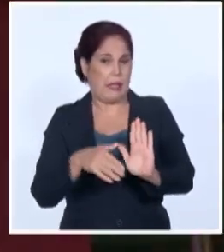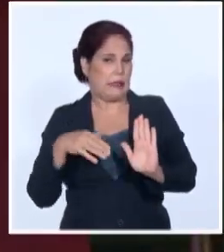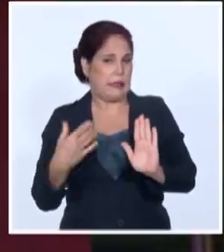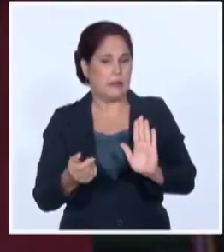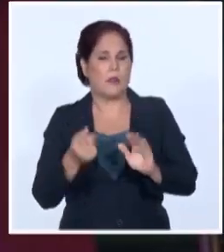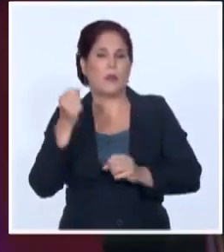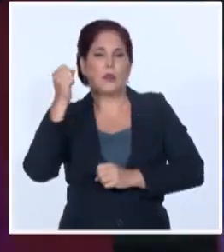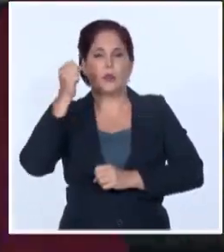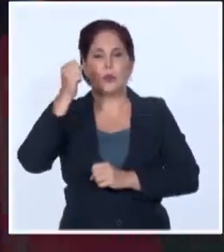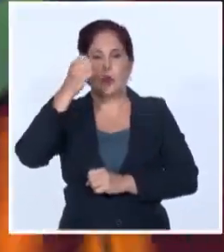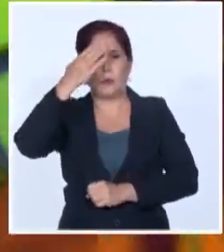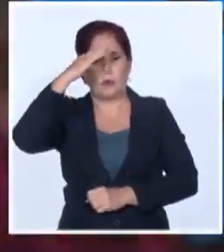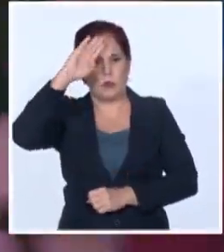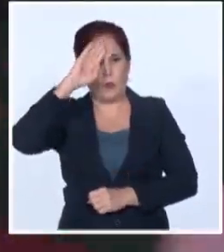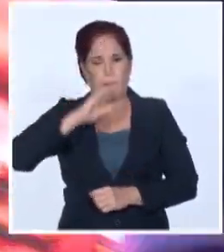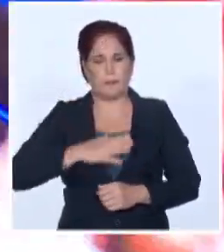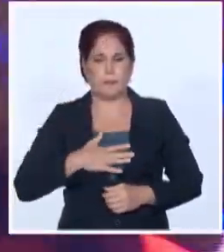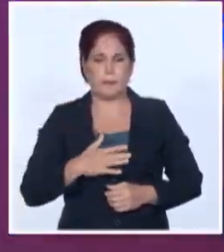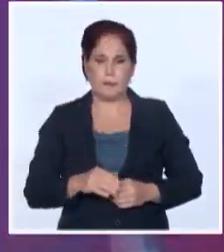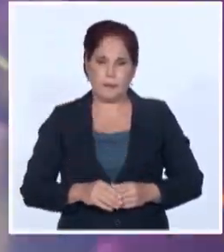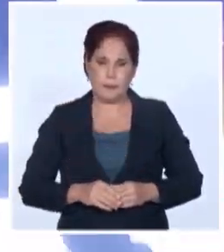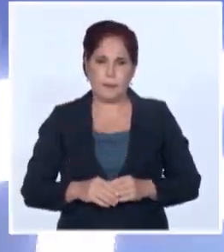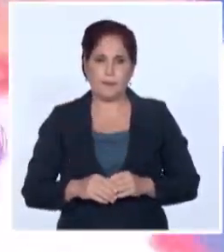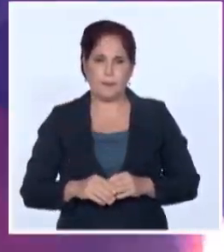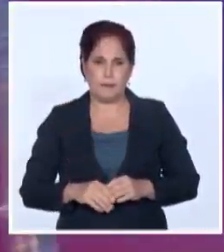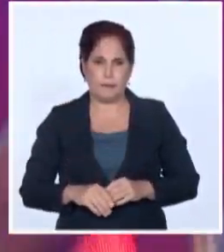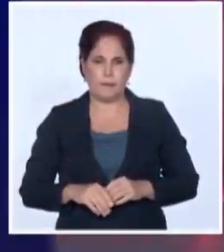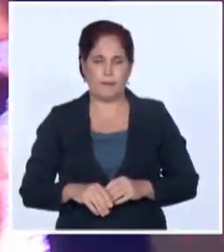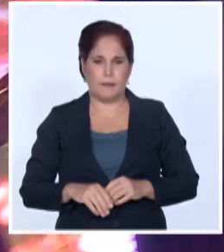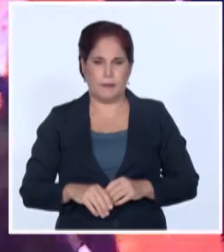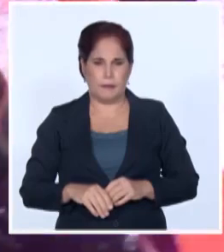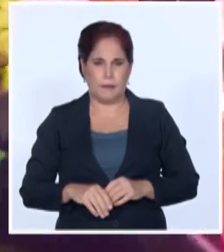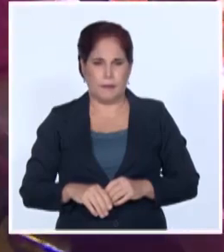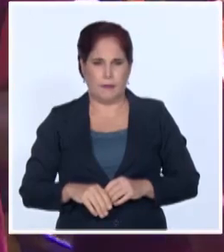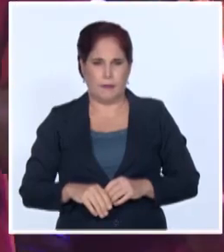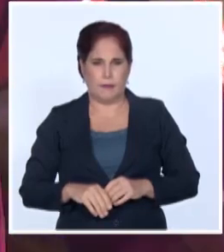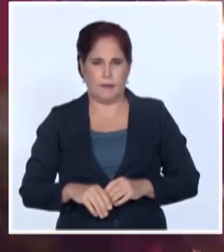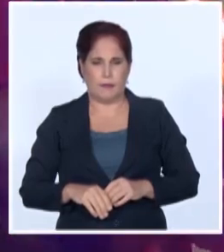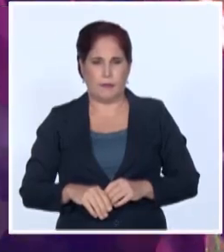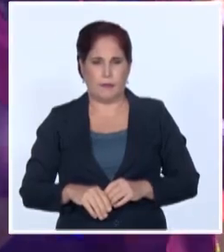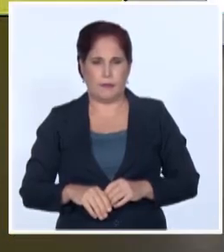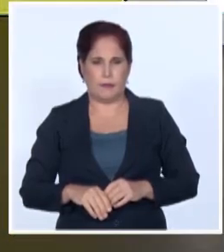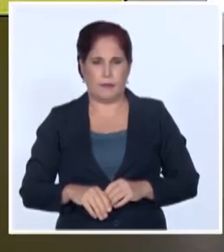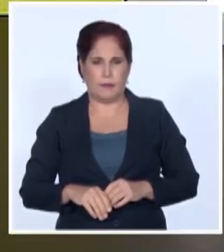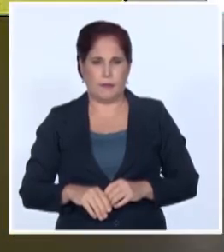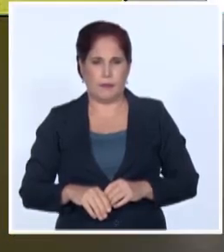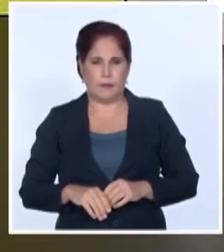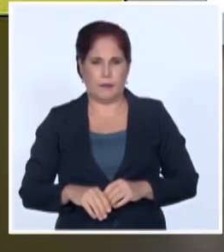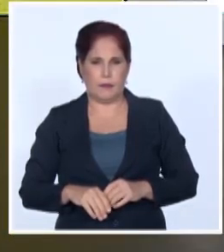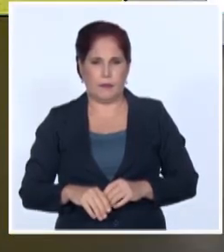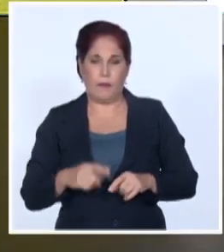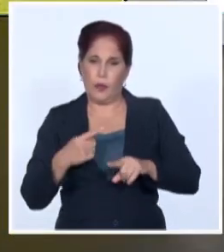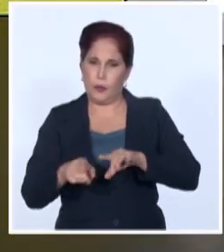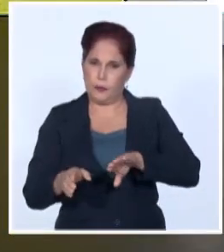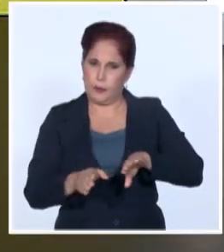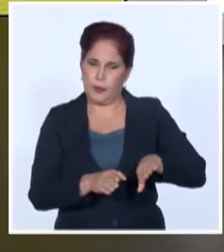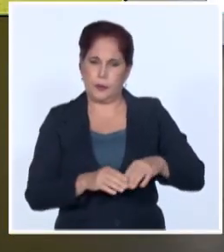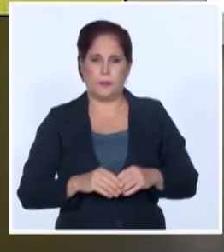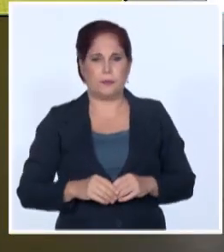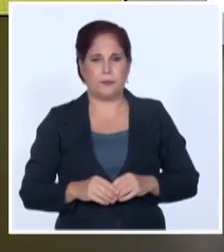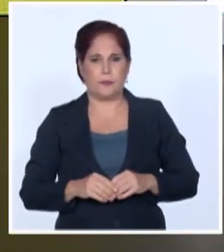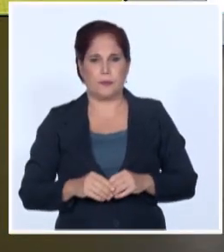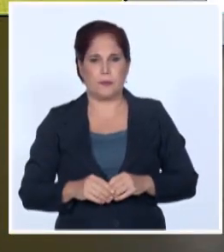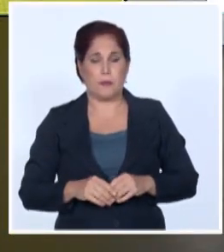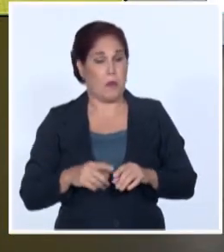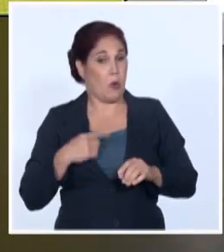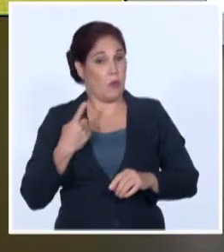son. En Camagüey, Aimé Amargós, Canal Cubano de Noticias. Como parte de las acciones